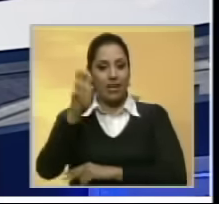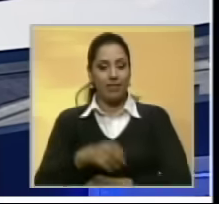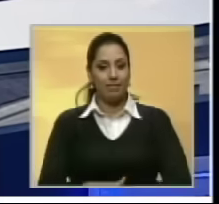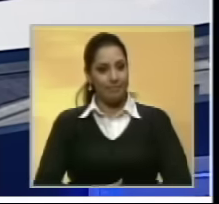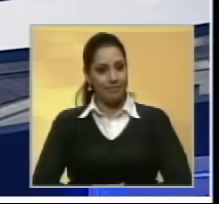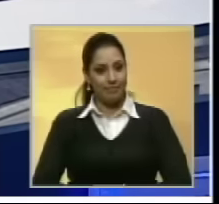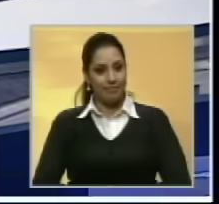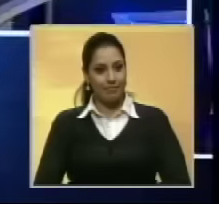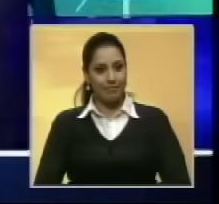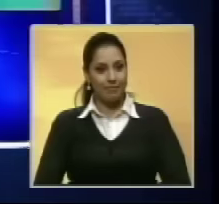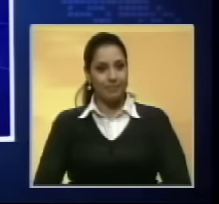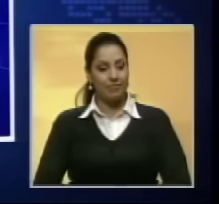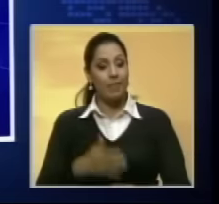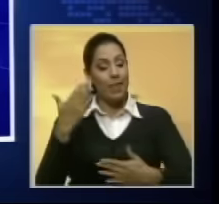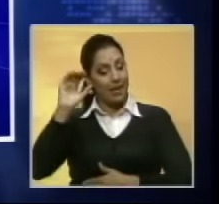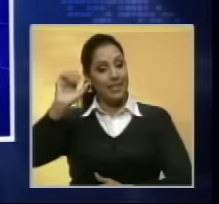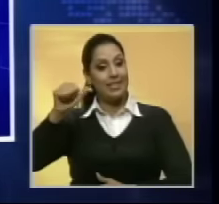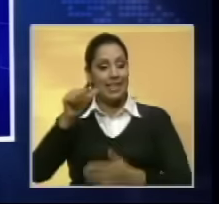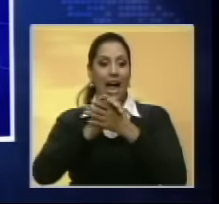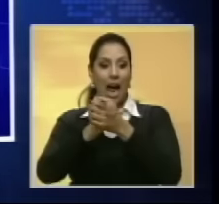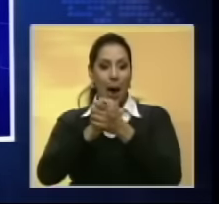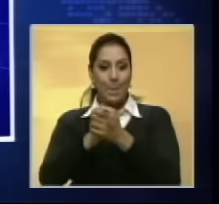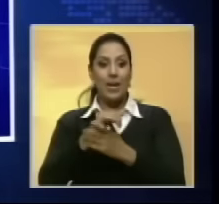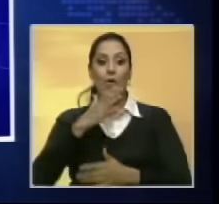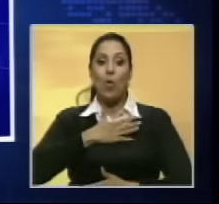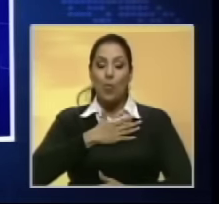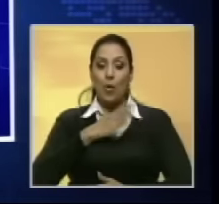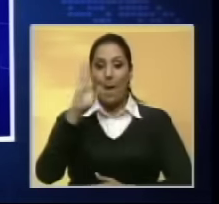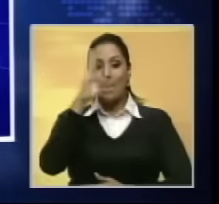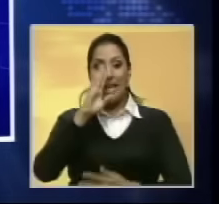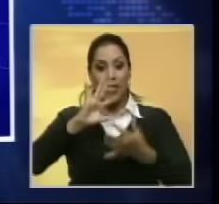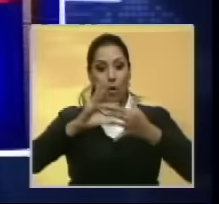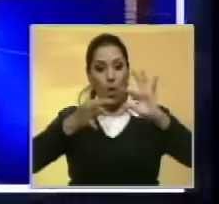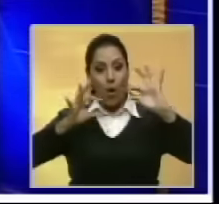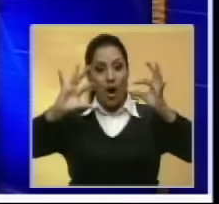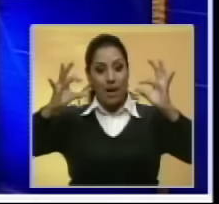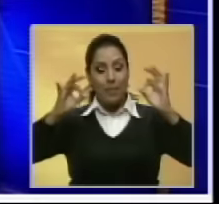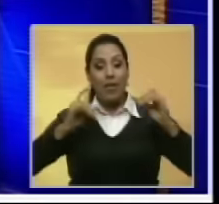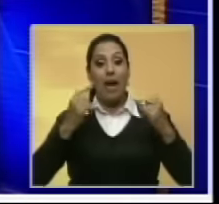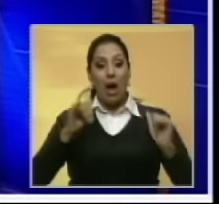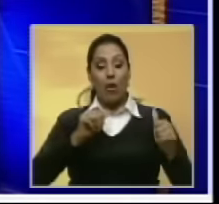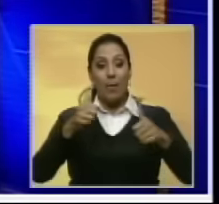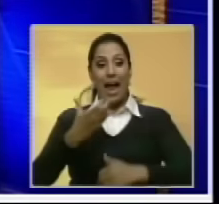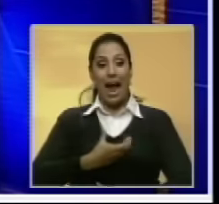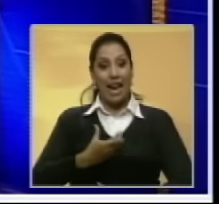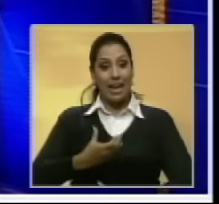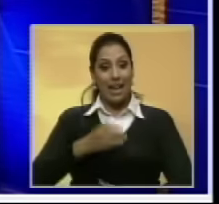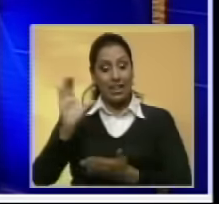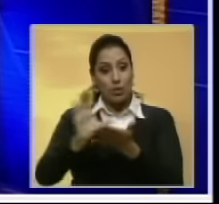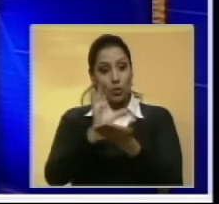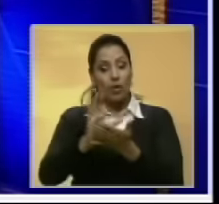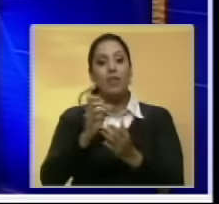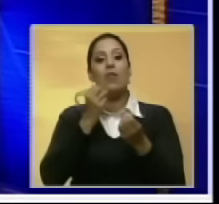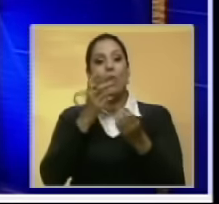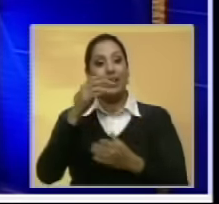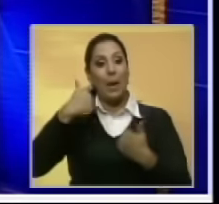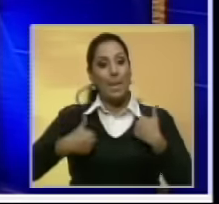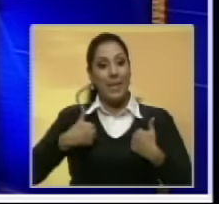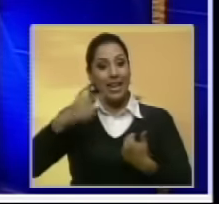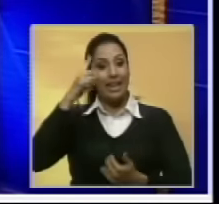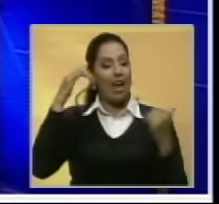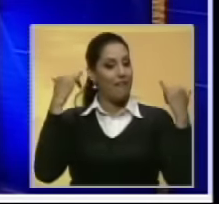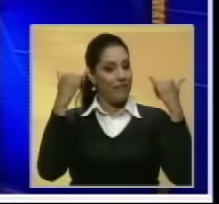Adelante. Así es, compañeros, Río de Janeiro está de fiesta hoy. El alcalde de la ciudad, Eduardo Páez, declaró este miércoles